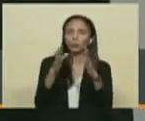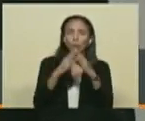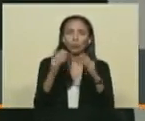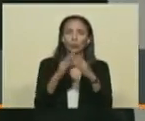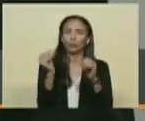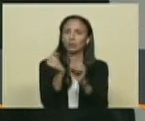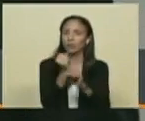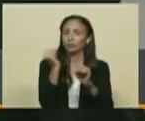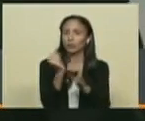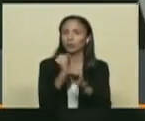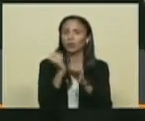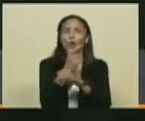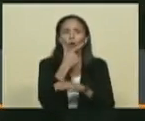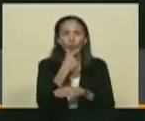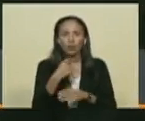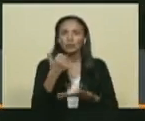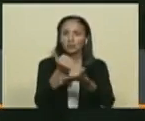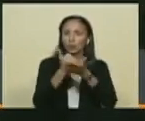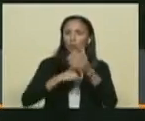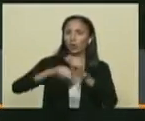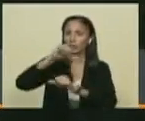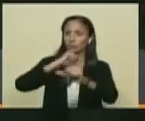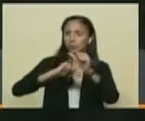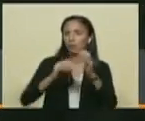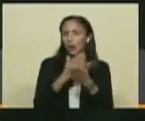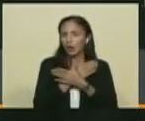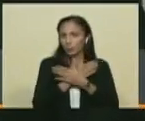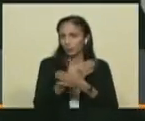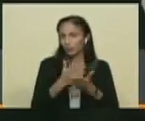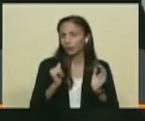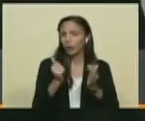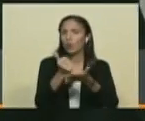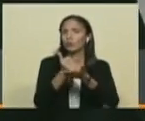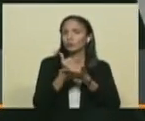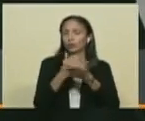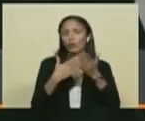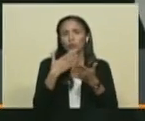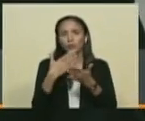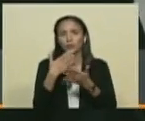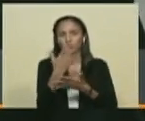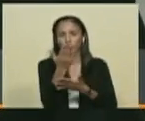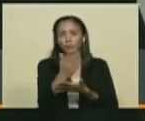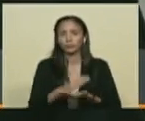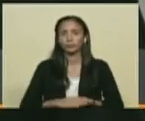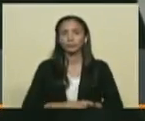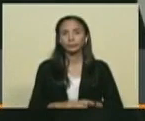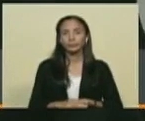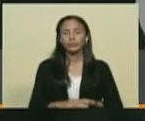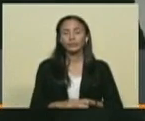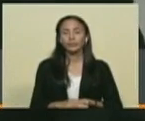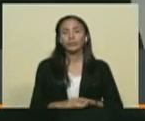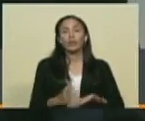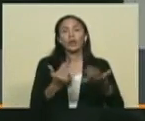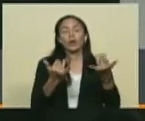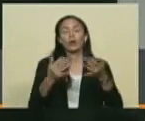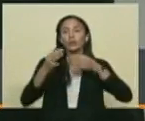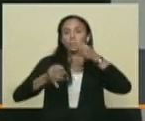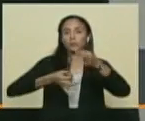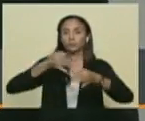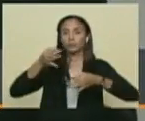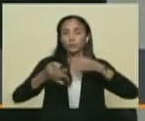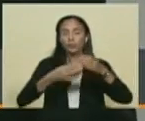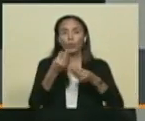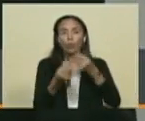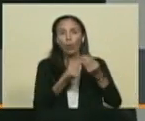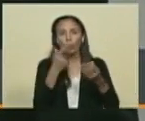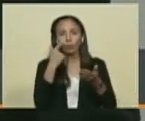de facilitación que usted personalmente ha llevado a cabo, señor presidente. Quiero referirme a lo que hemos